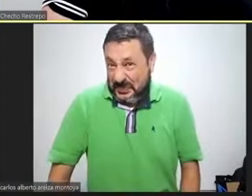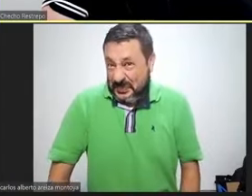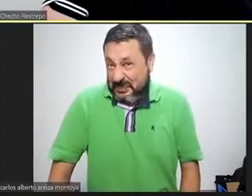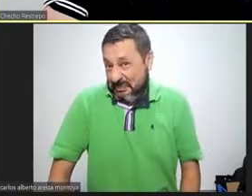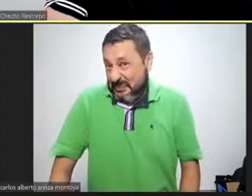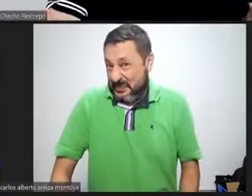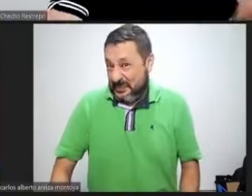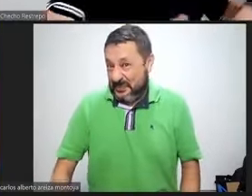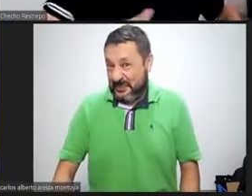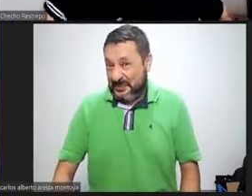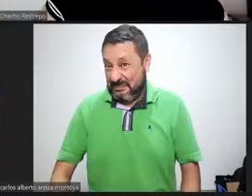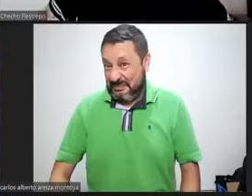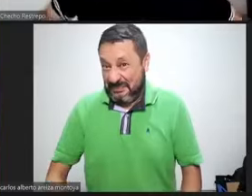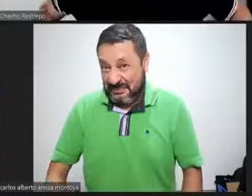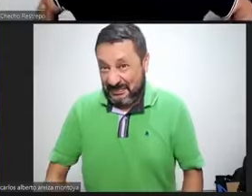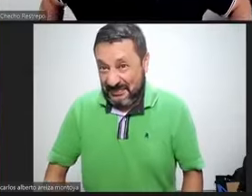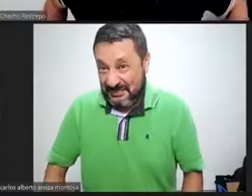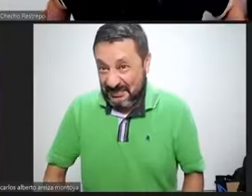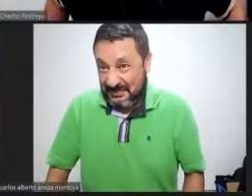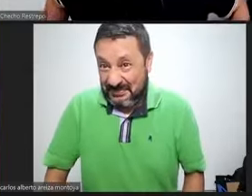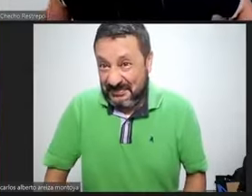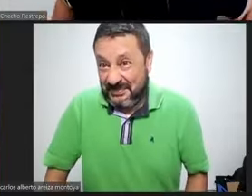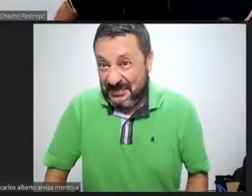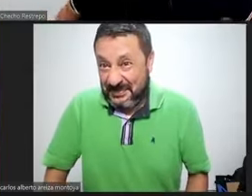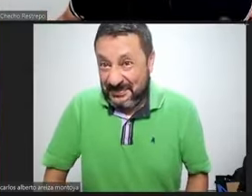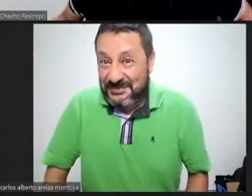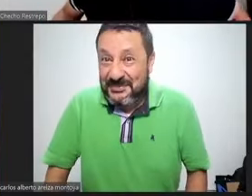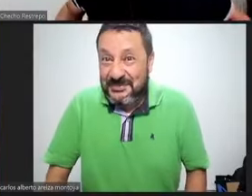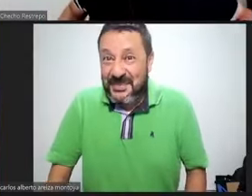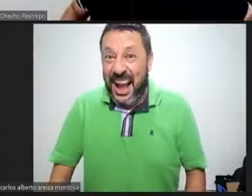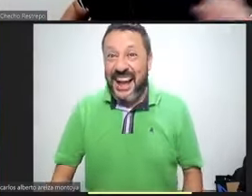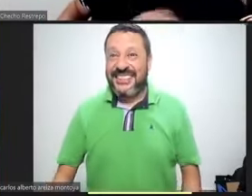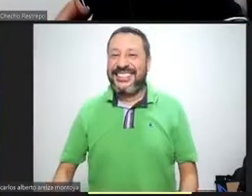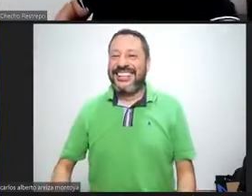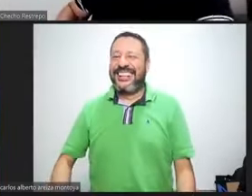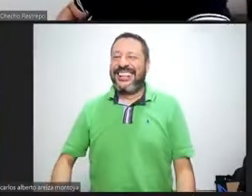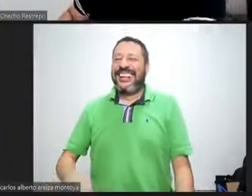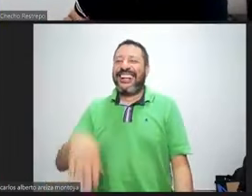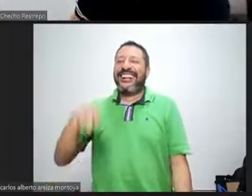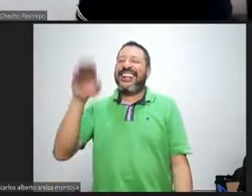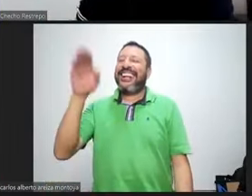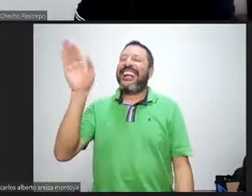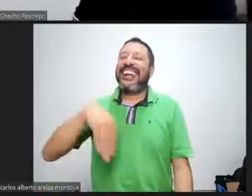la psicología que enseñan hoy en día, hombre, por Dios.